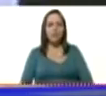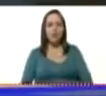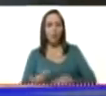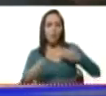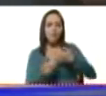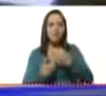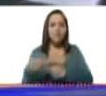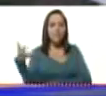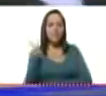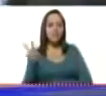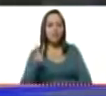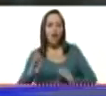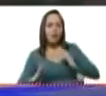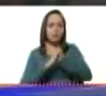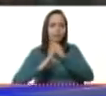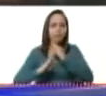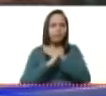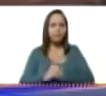coercitivas,